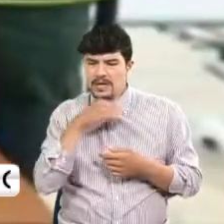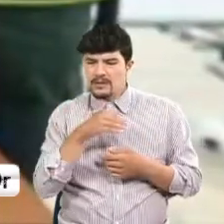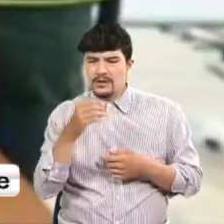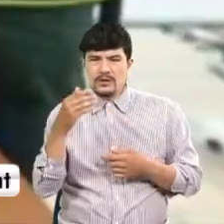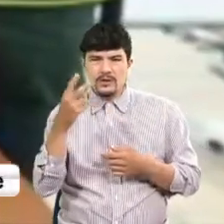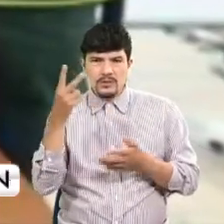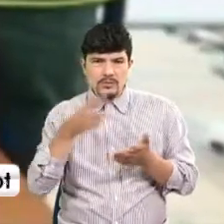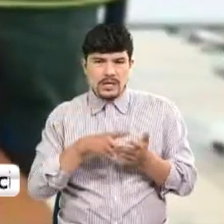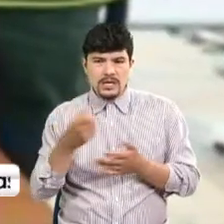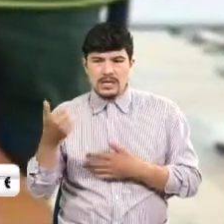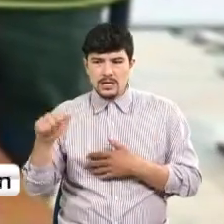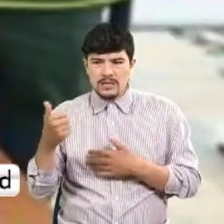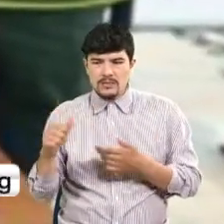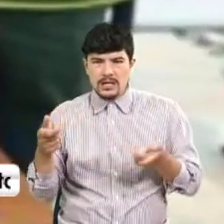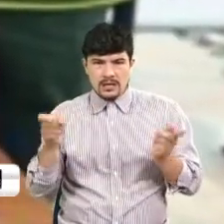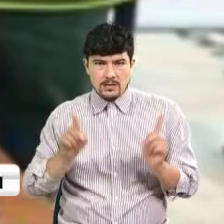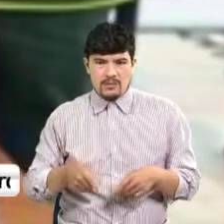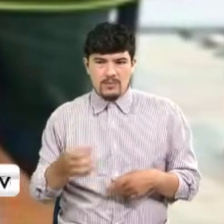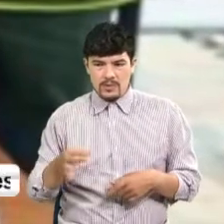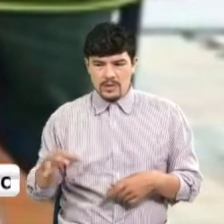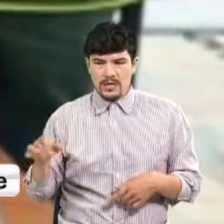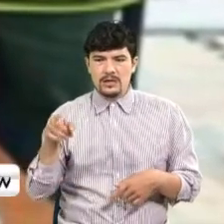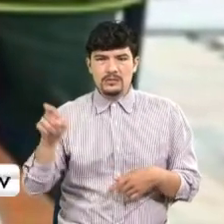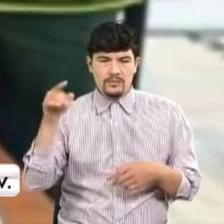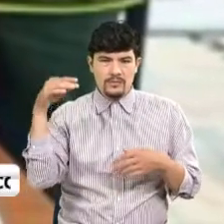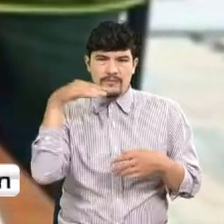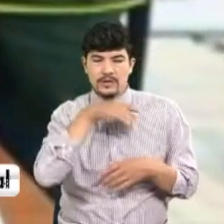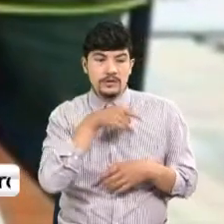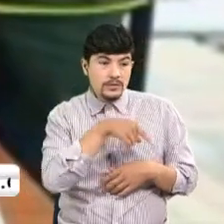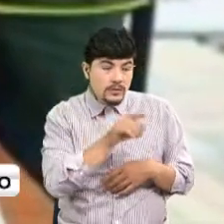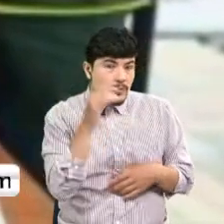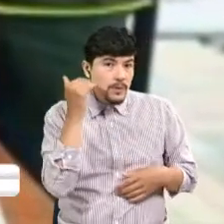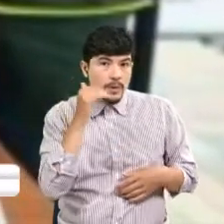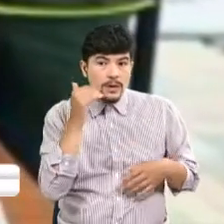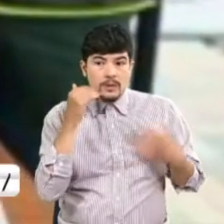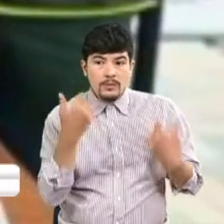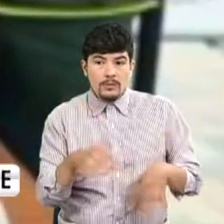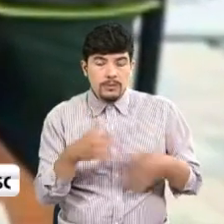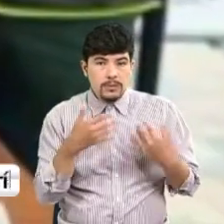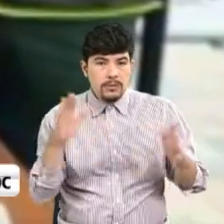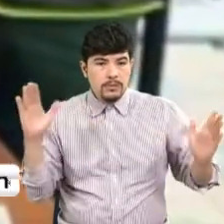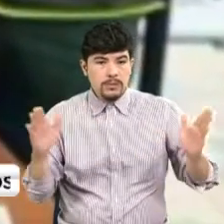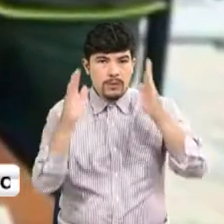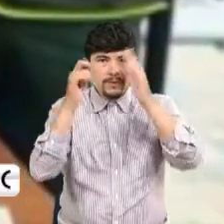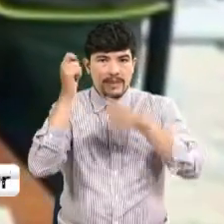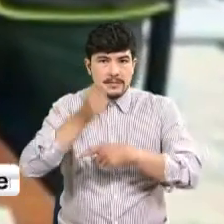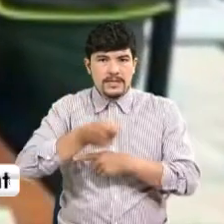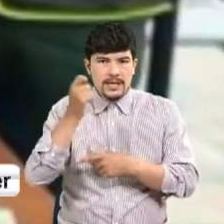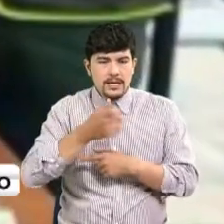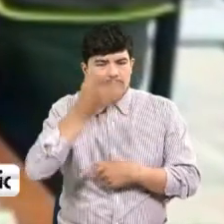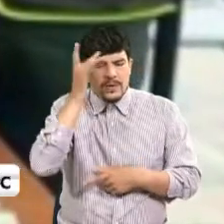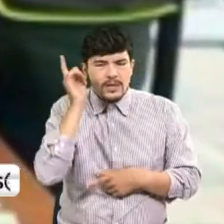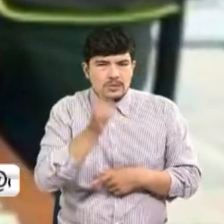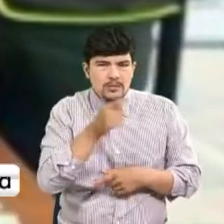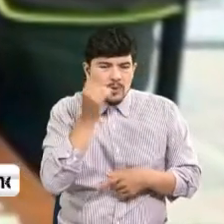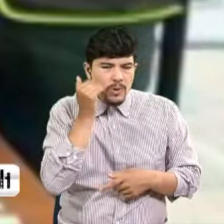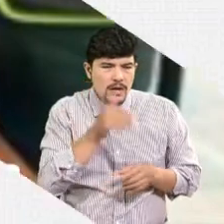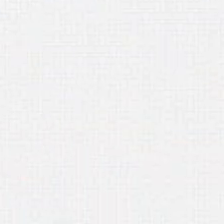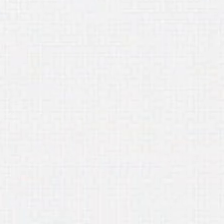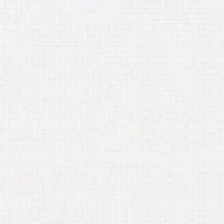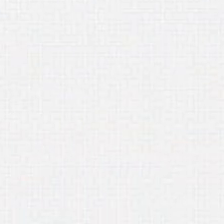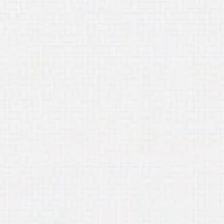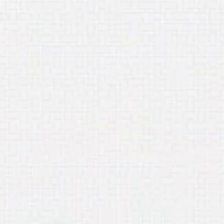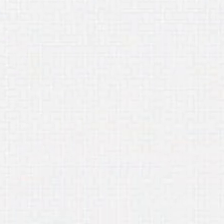diez mil pesos y moneda también falsa la mujer fue presentada ante la fiscalía local por el delito de tráfico de moneda